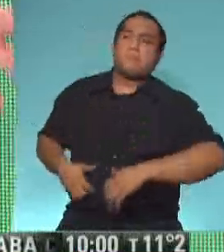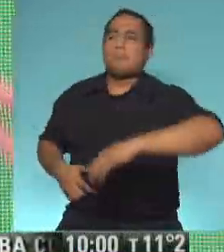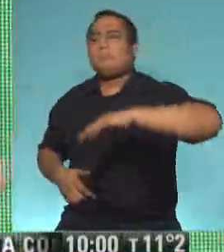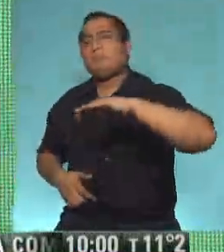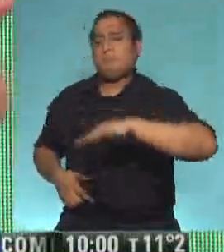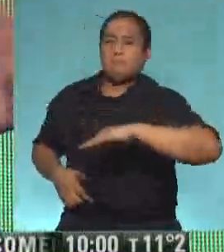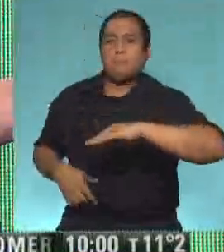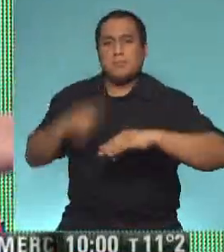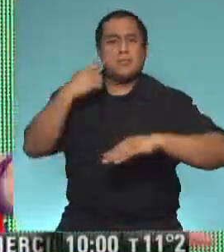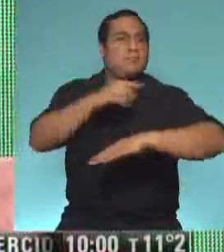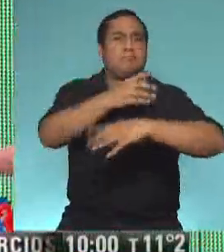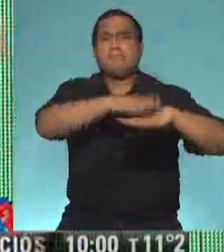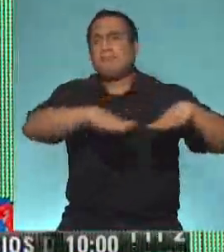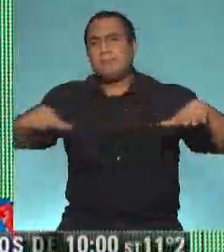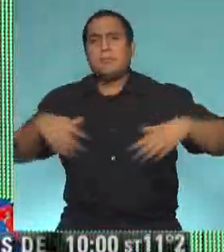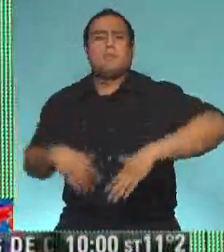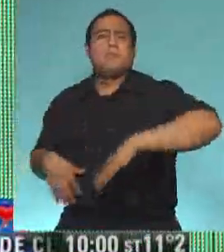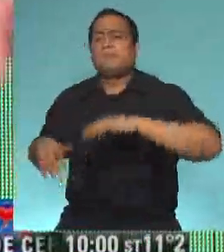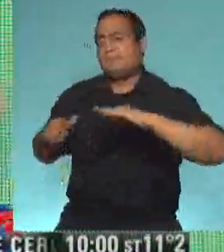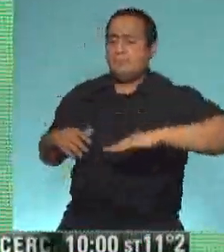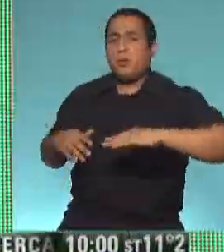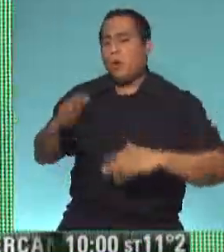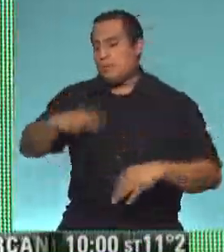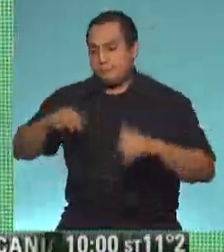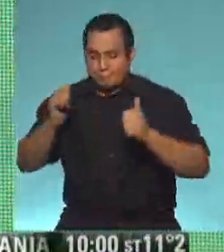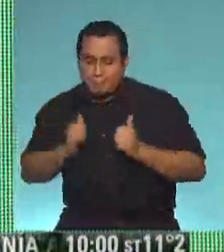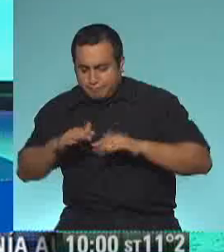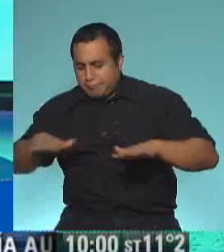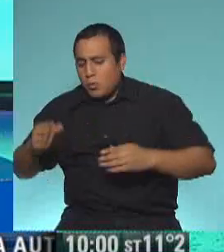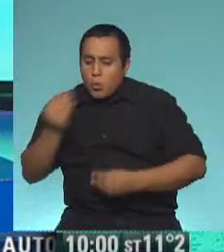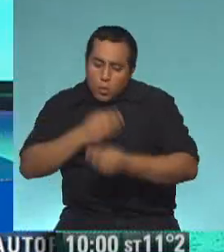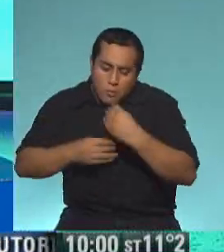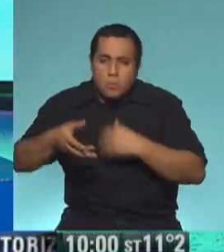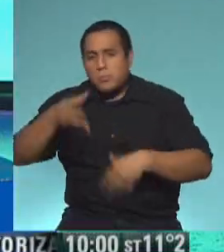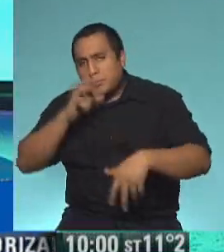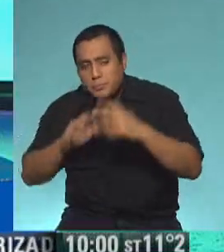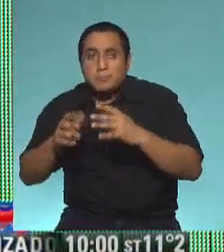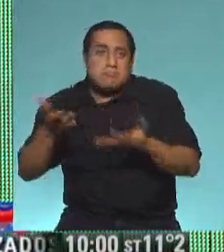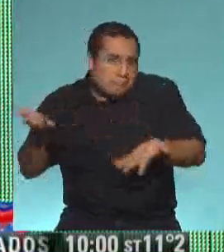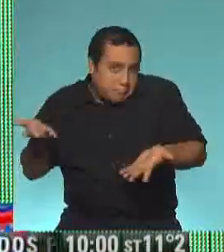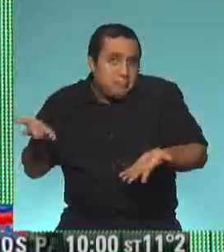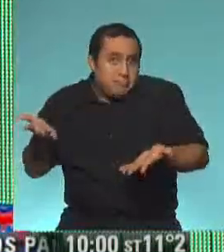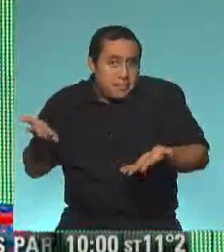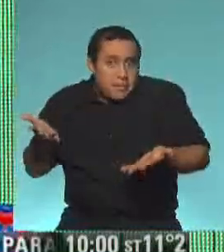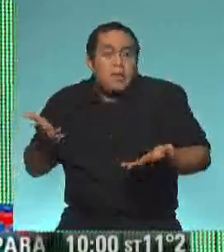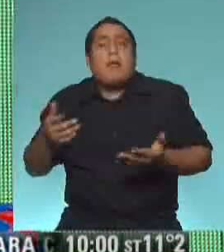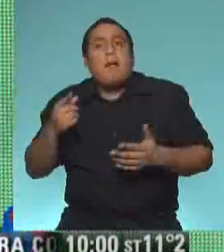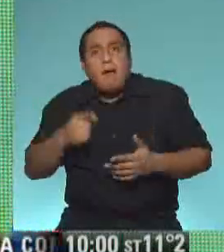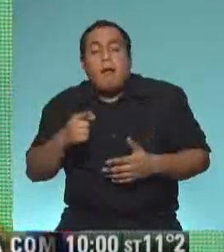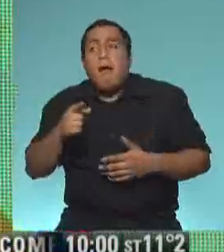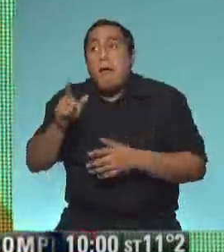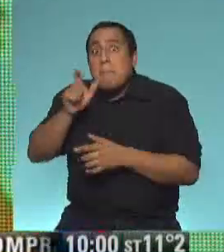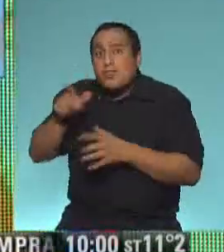aquellos bares donde antes la gente se sentaba a tomar, a comer algo rico. A picar. Bueno, a picar. Entonces, ¿saben qué